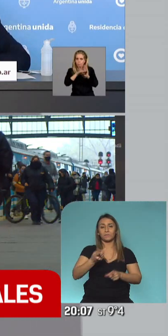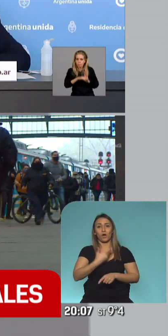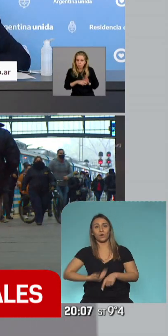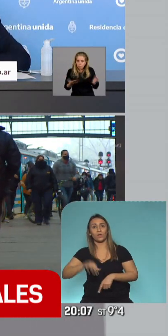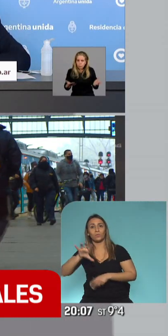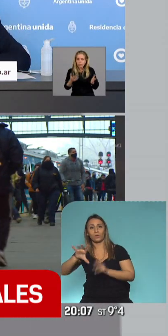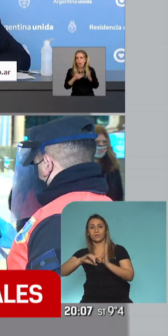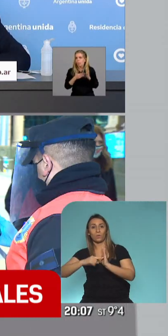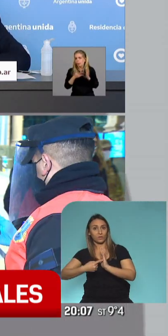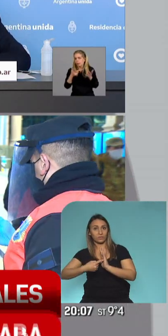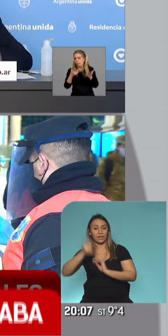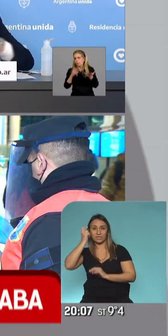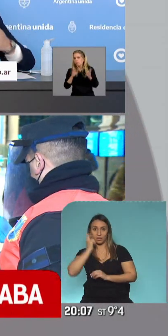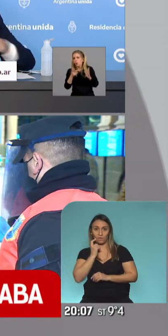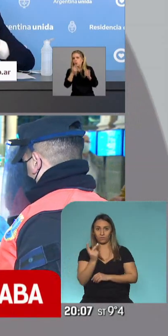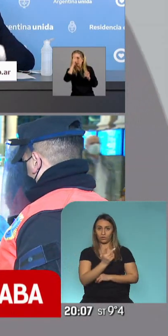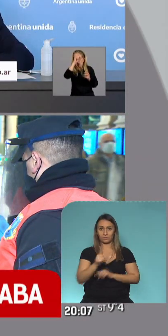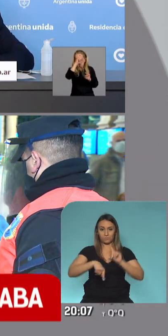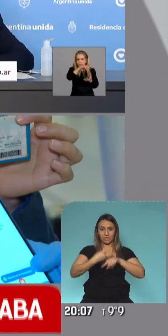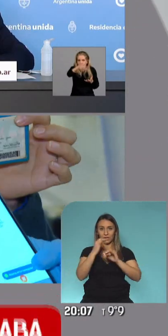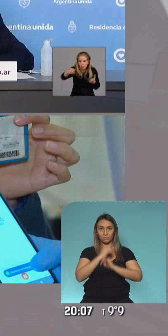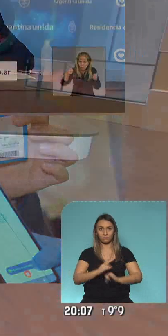de la provincia, Axel Kicillof. Ustedes.